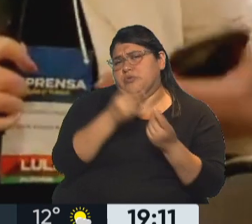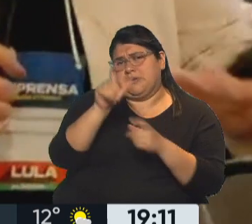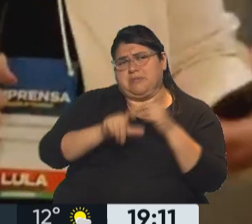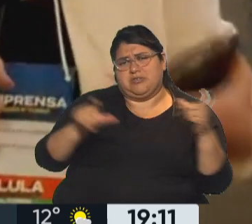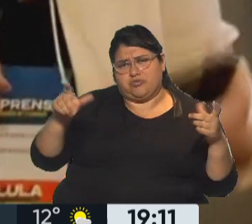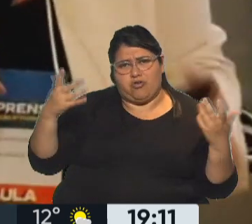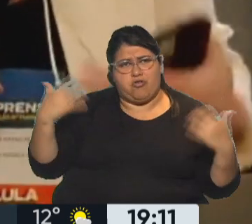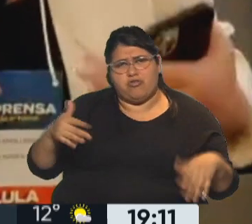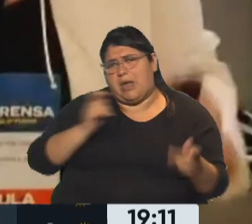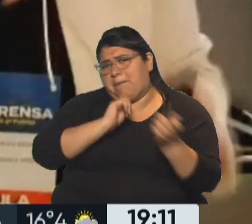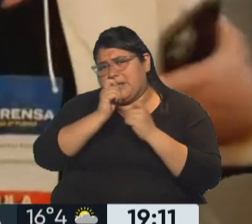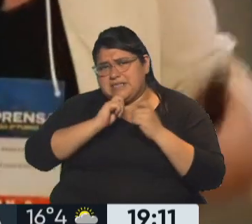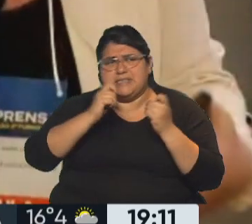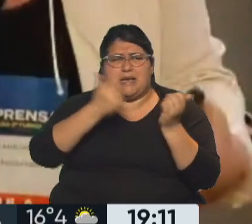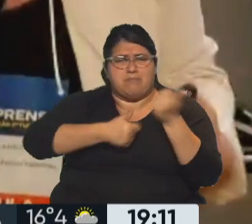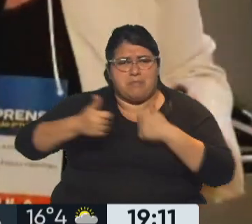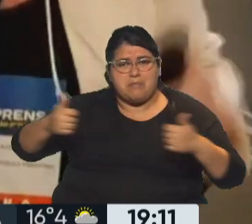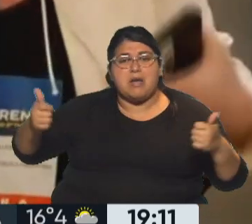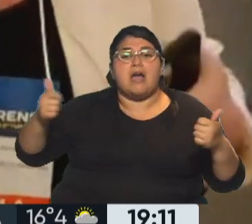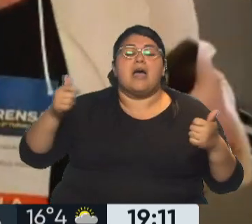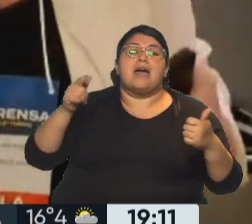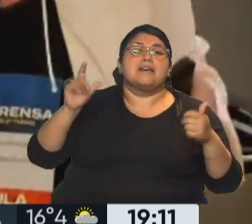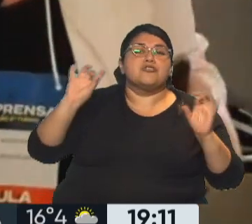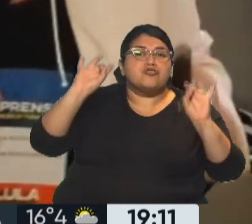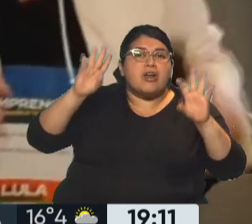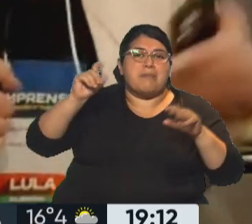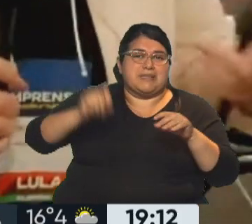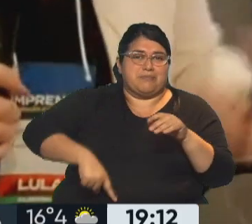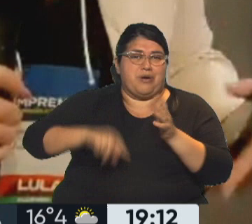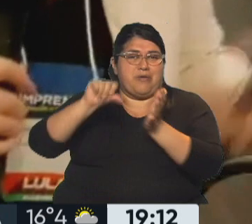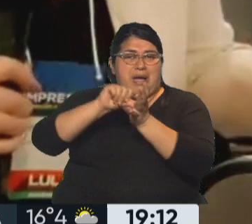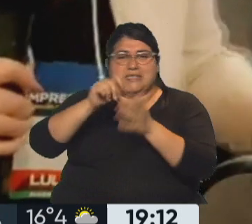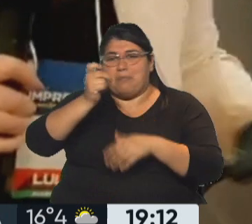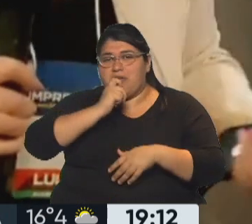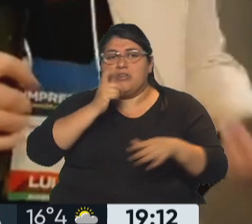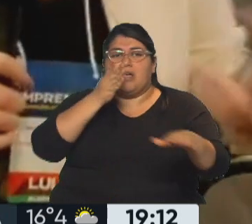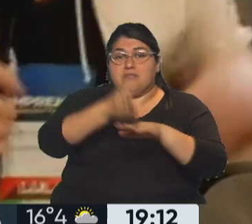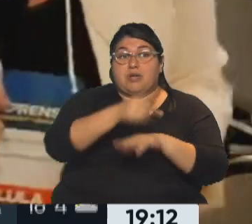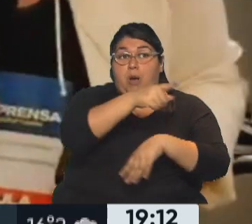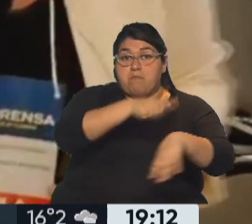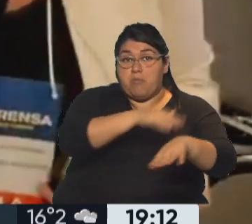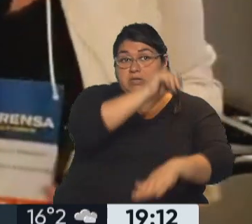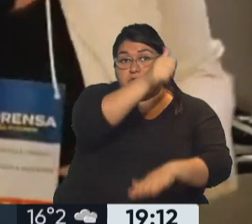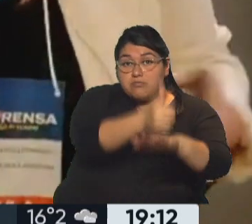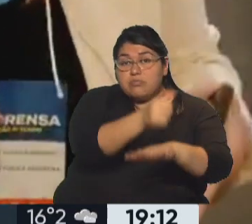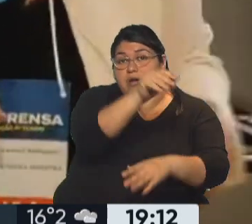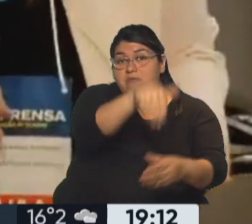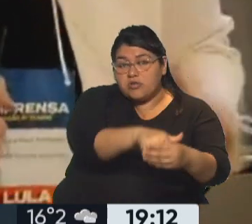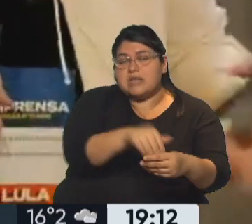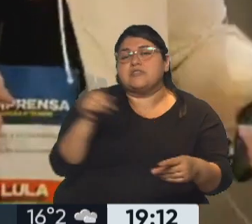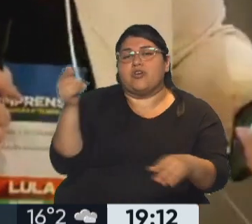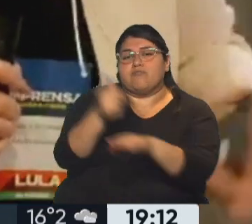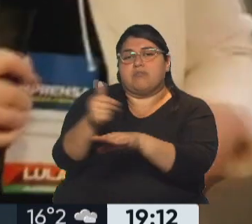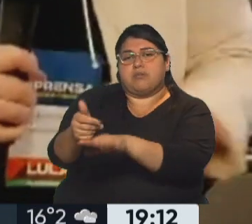por supuesto muchísima presa solo los medios locales pudieron Acceder al momento en que él entró a dar su voto el resto de los medios internacionales